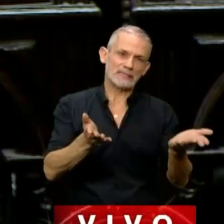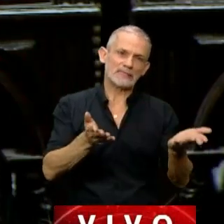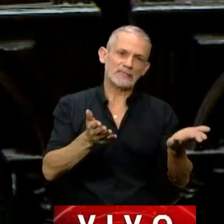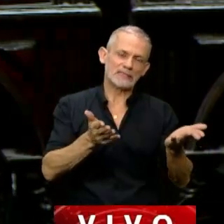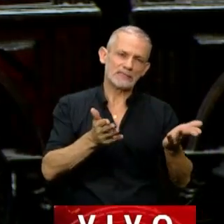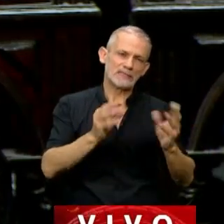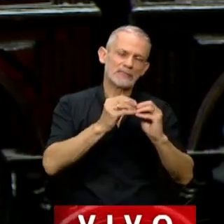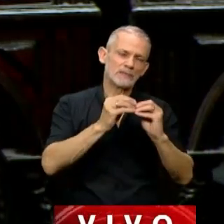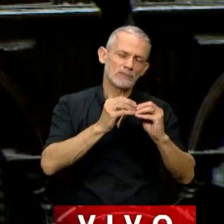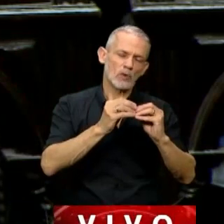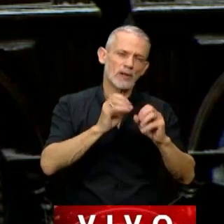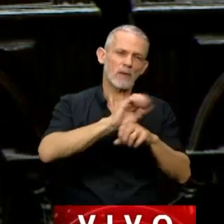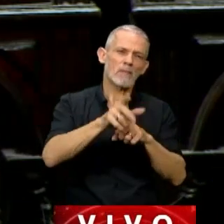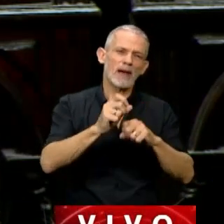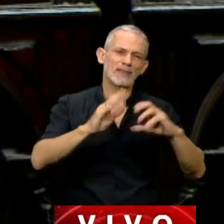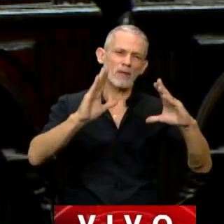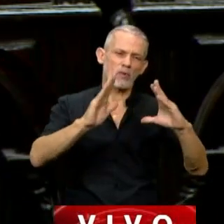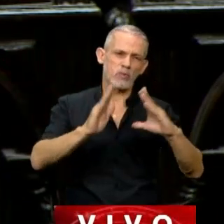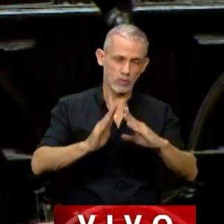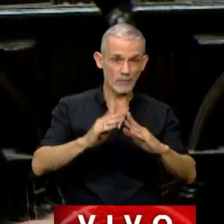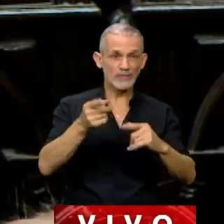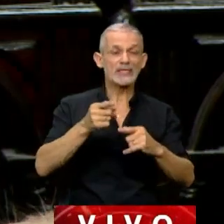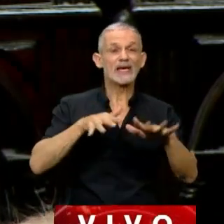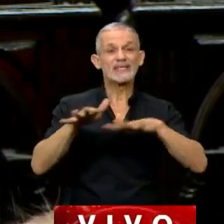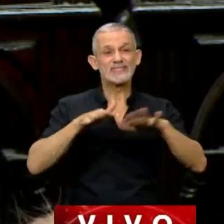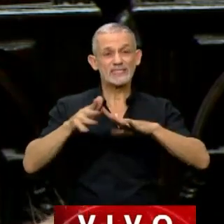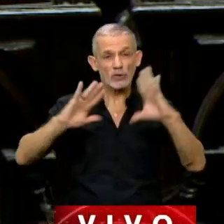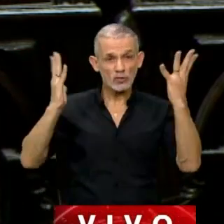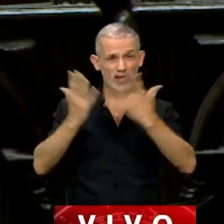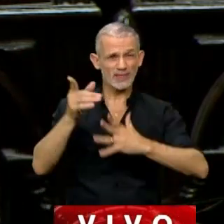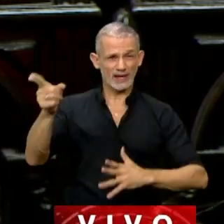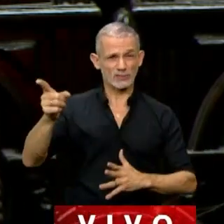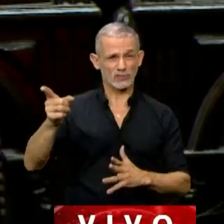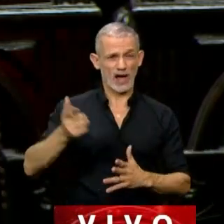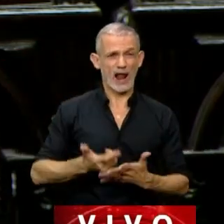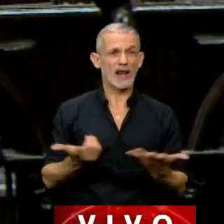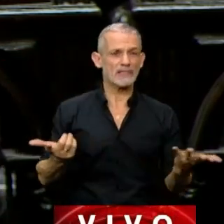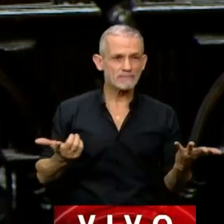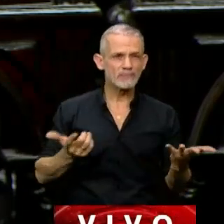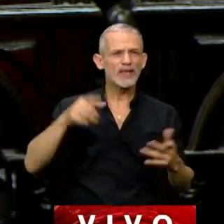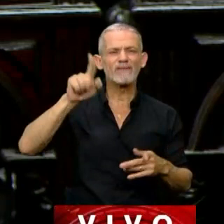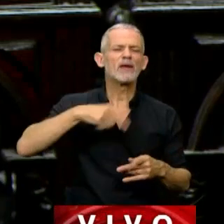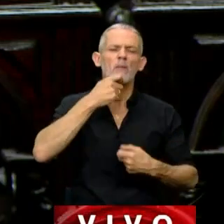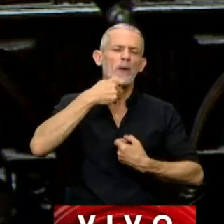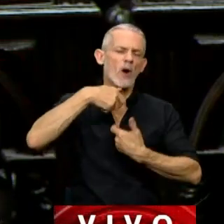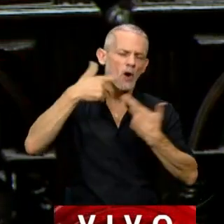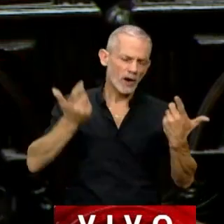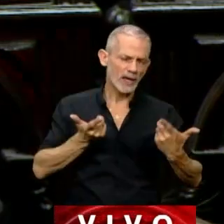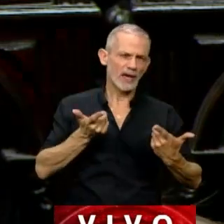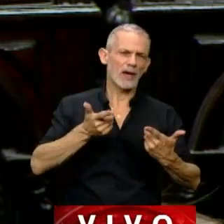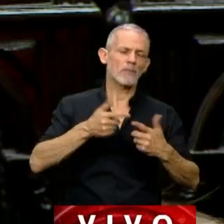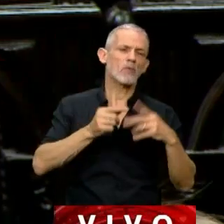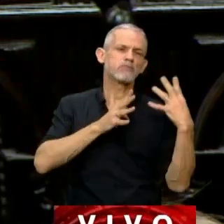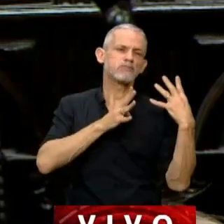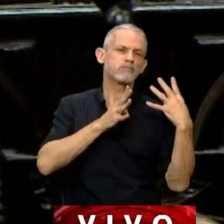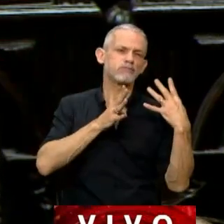sus consecuencias y al agravamiento de la situación internacional producto entre otras cosas